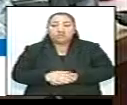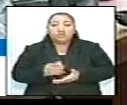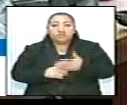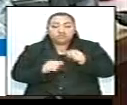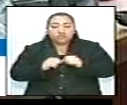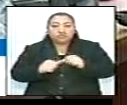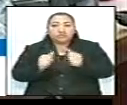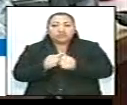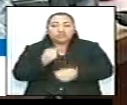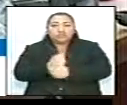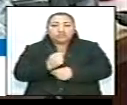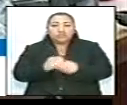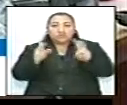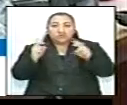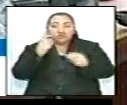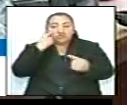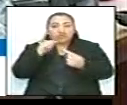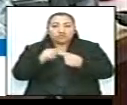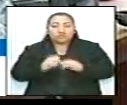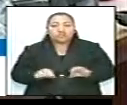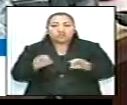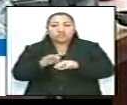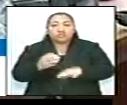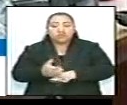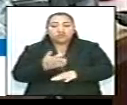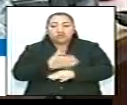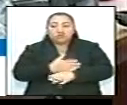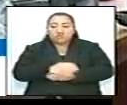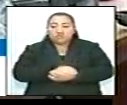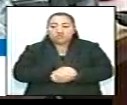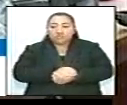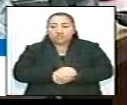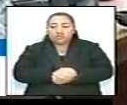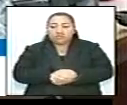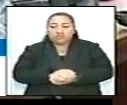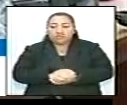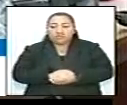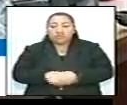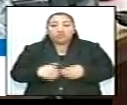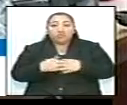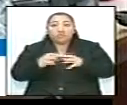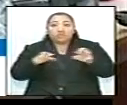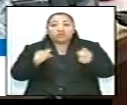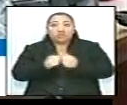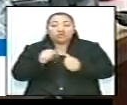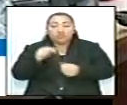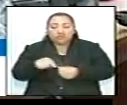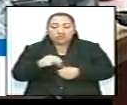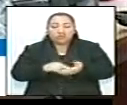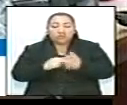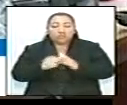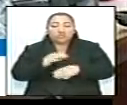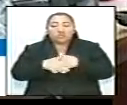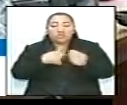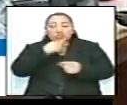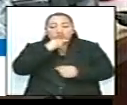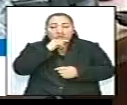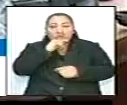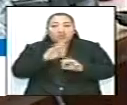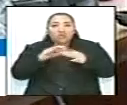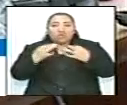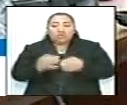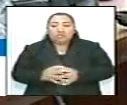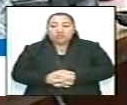continúe con la temática de los objetivos anteriores y que aprobación de estos sea para las mujeres y la